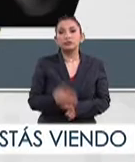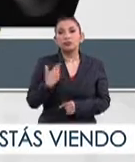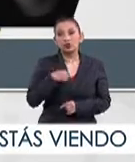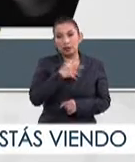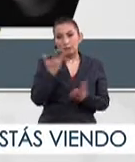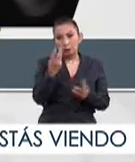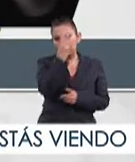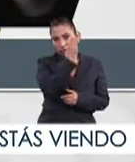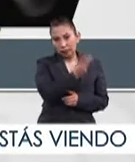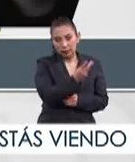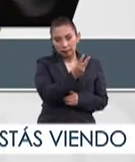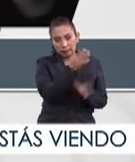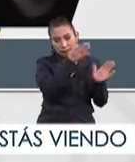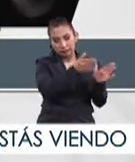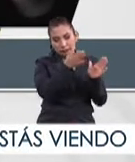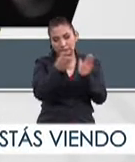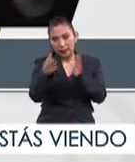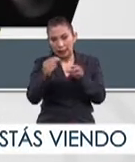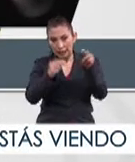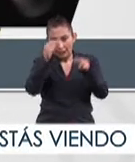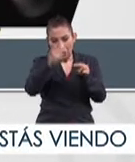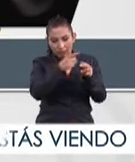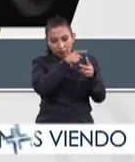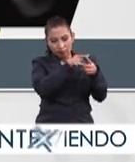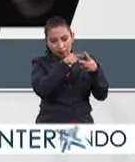Hicimos estos tres niveles